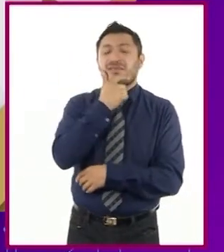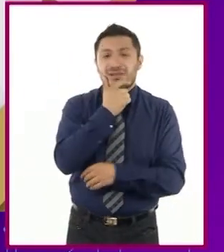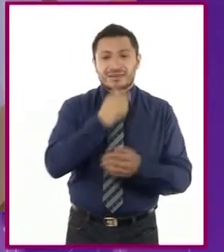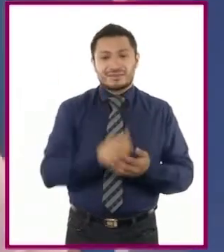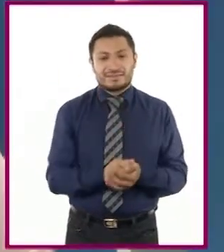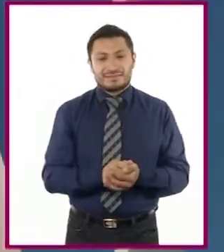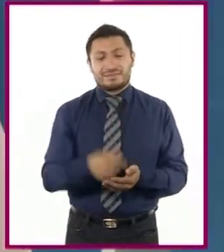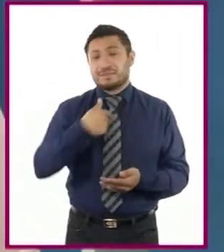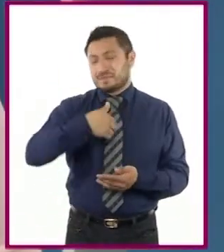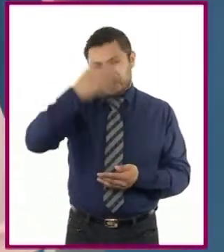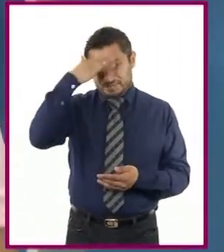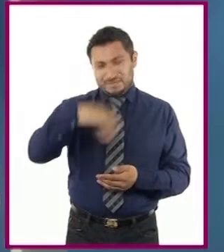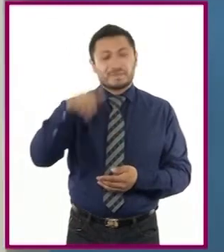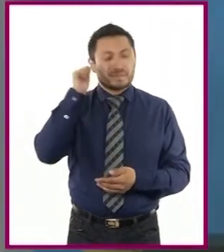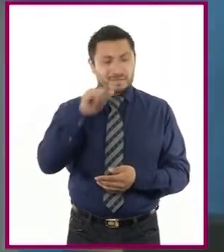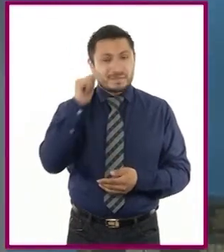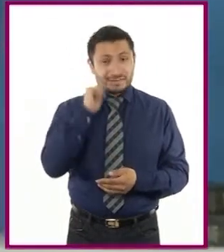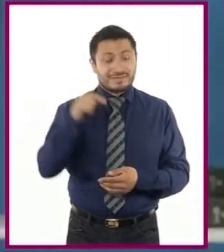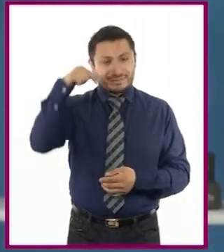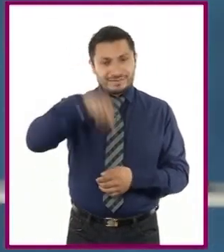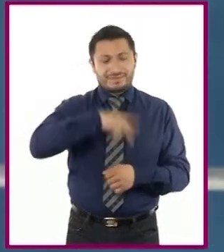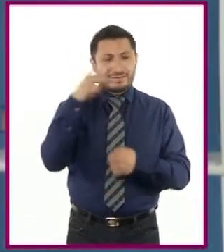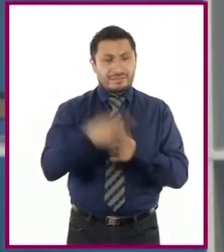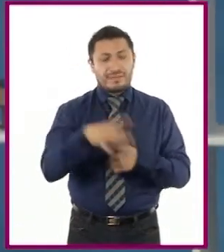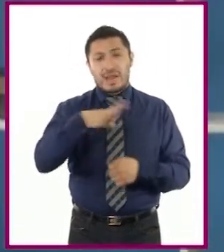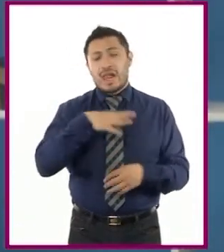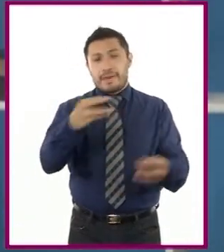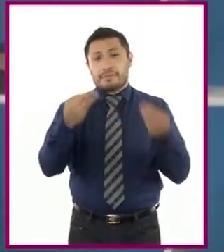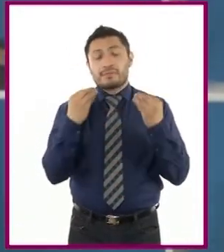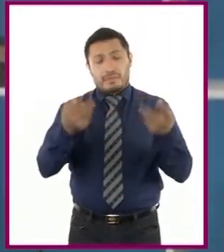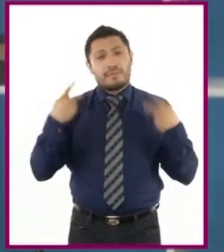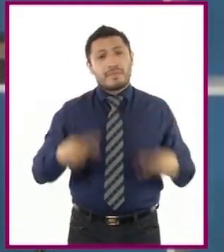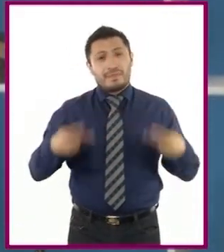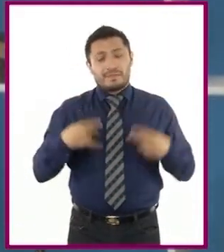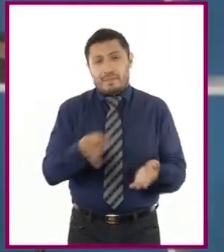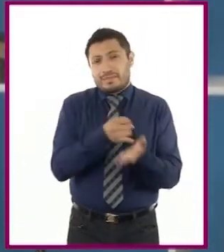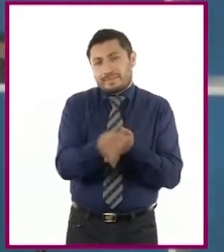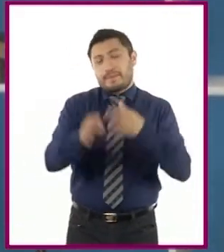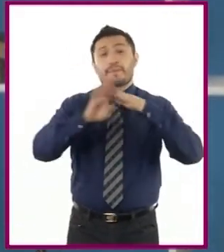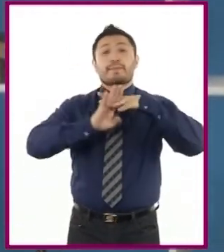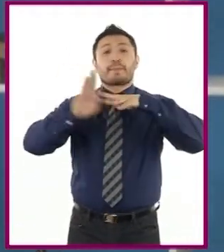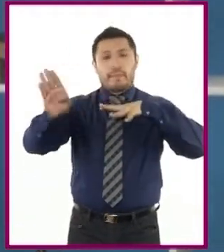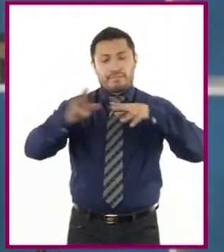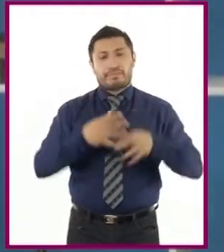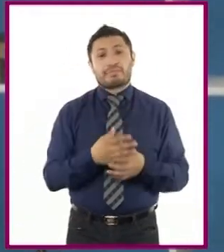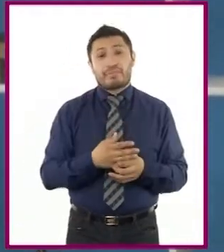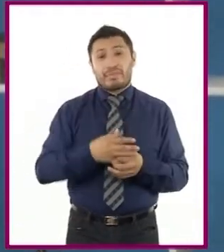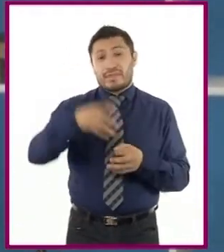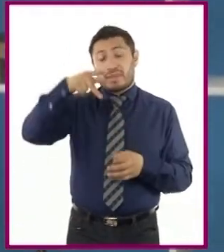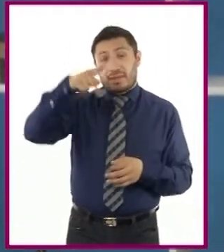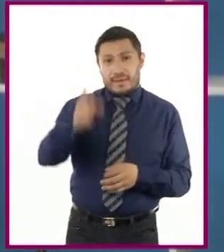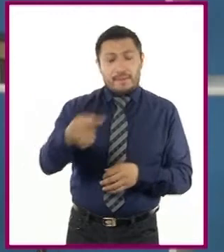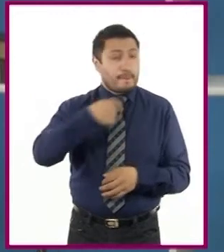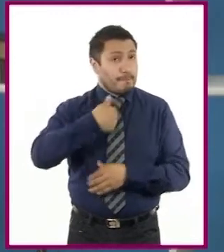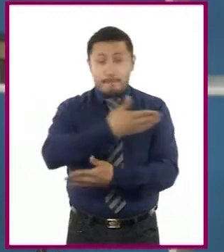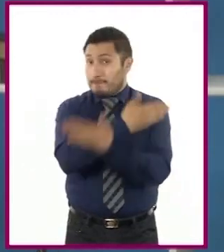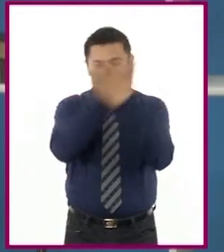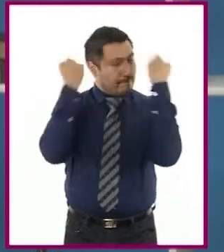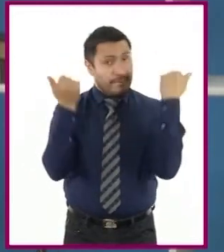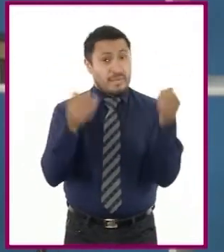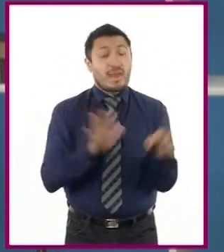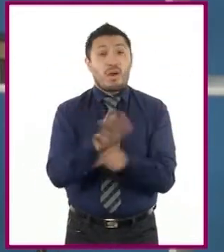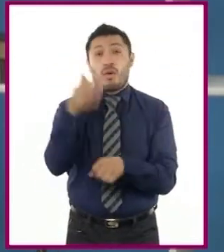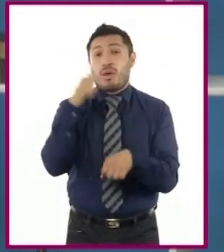Siempre he sabido que de nuestro país hay un gran número de población que decide emigrar, pero no sabía el